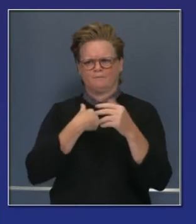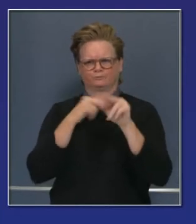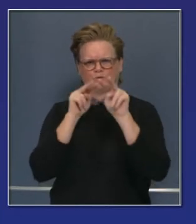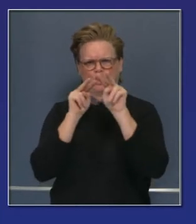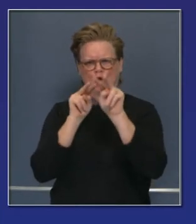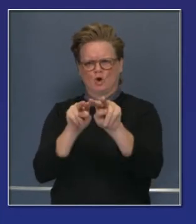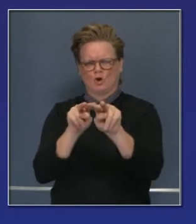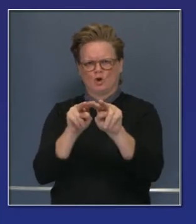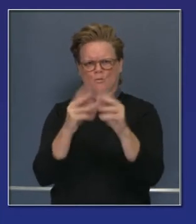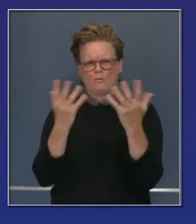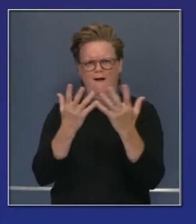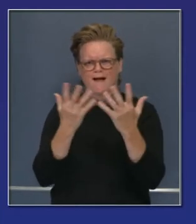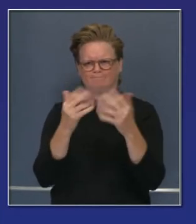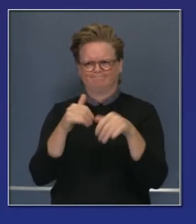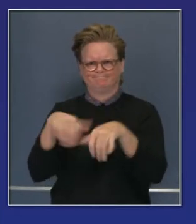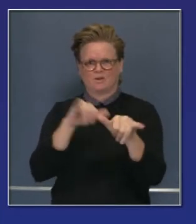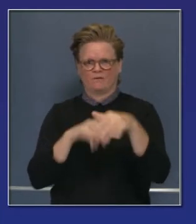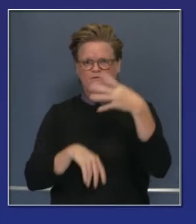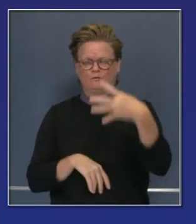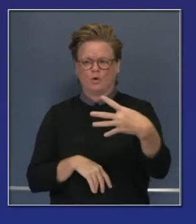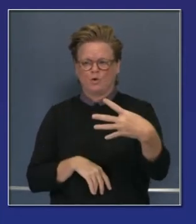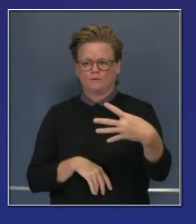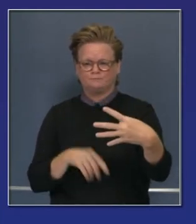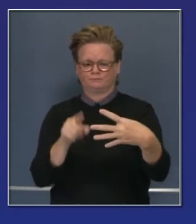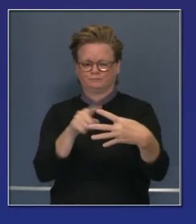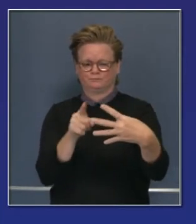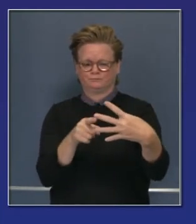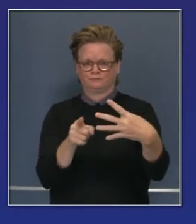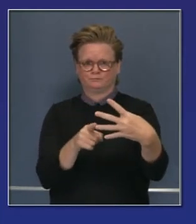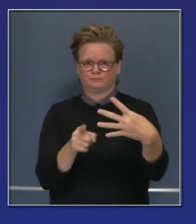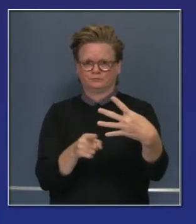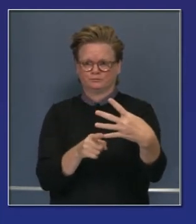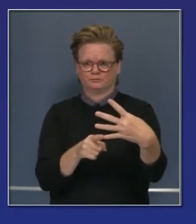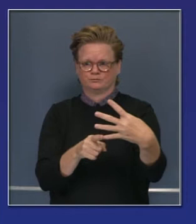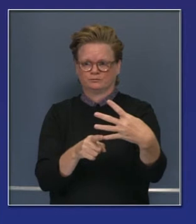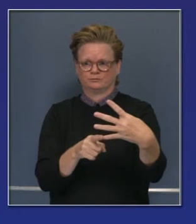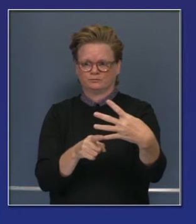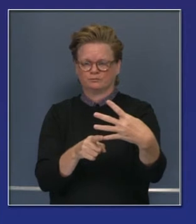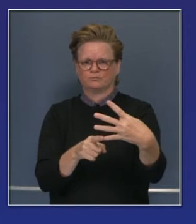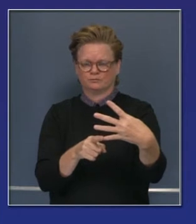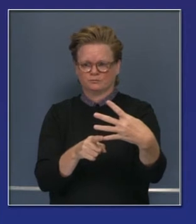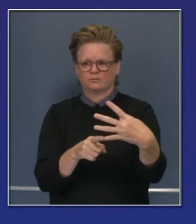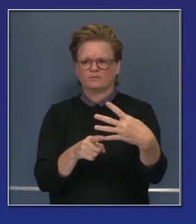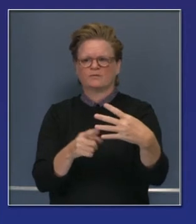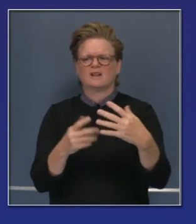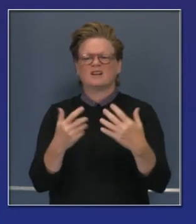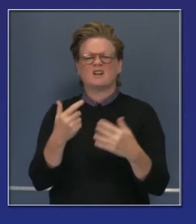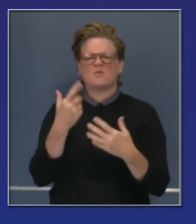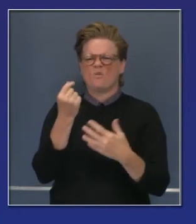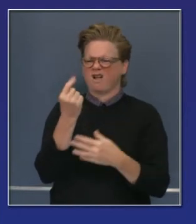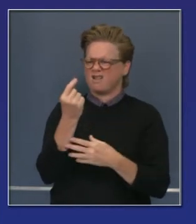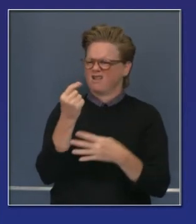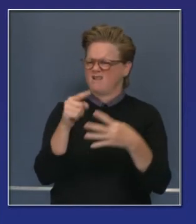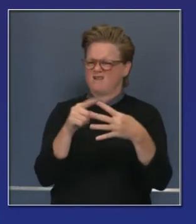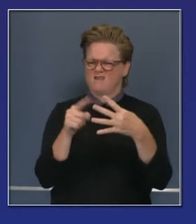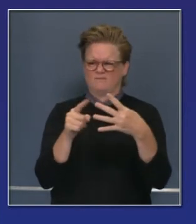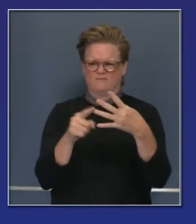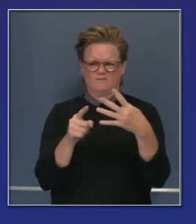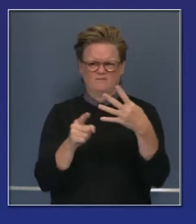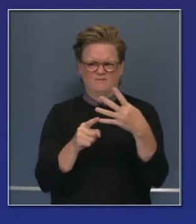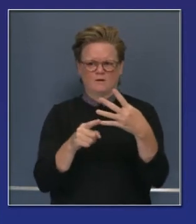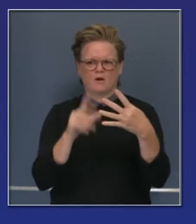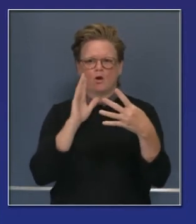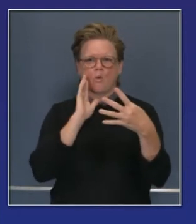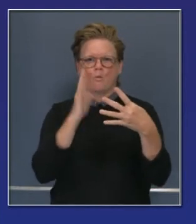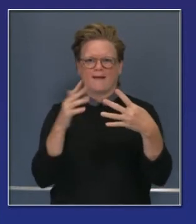una infraestructura uniforme que dispone cuatro niveles. Habrá cuatro niveles.